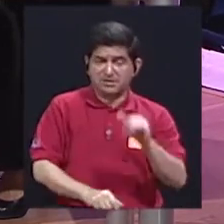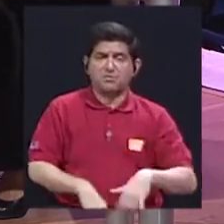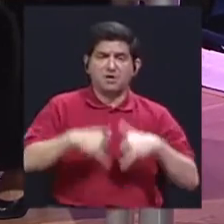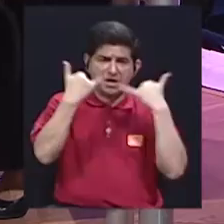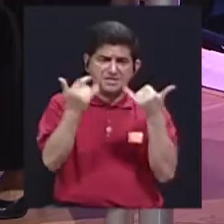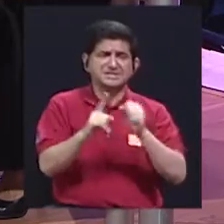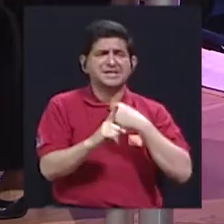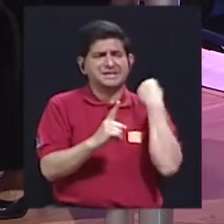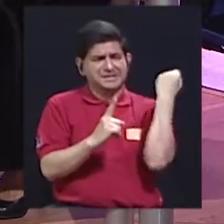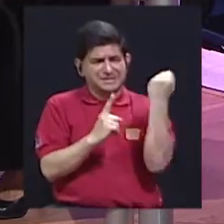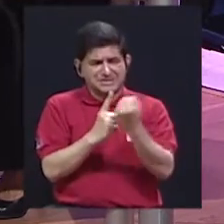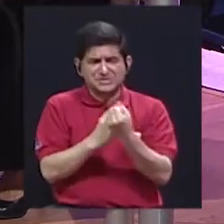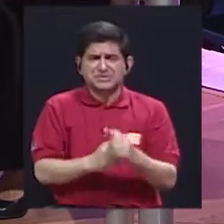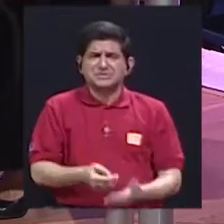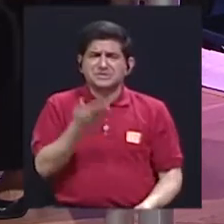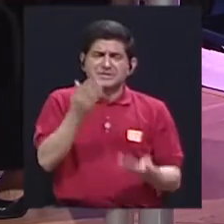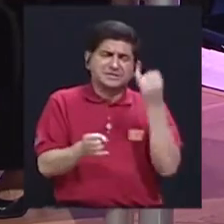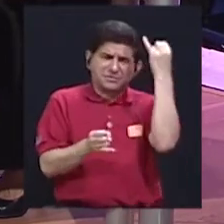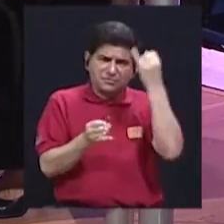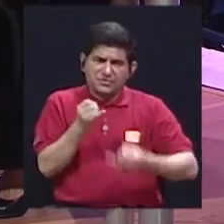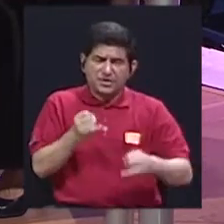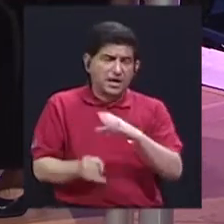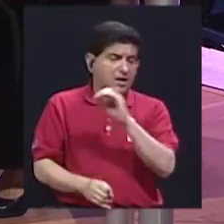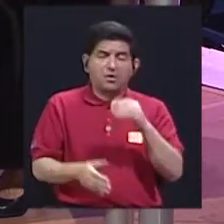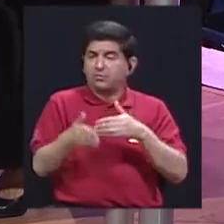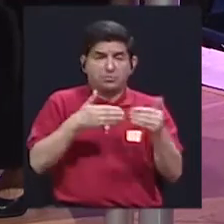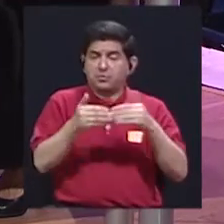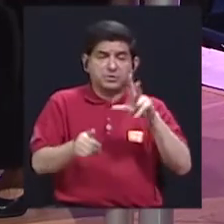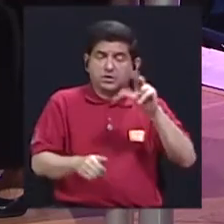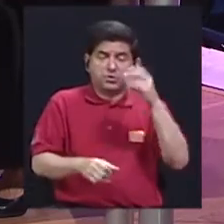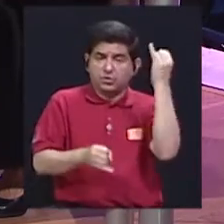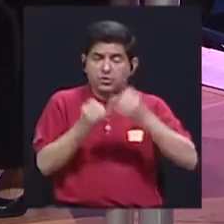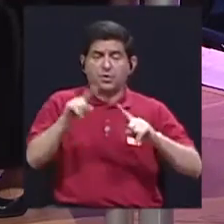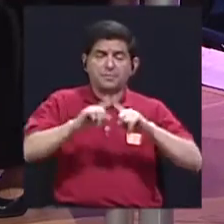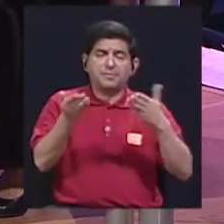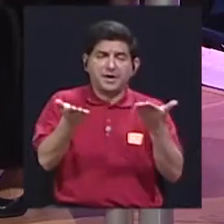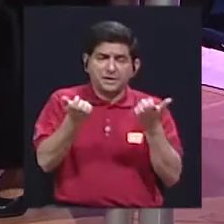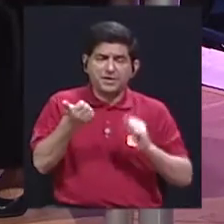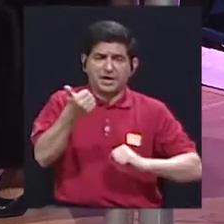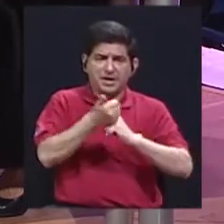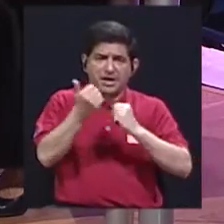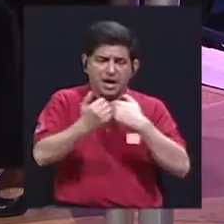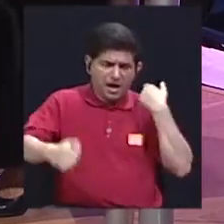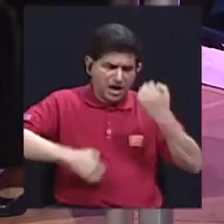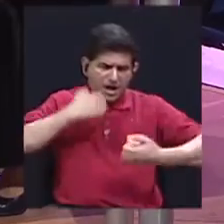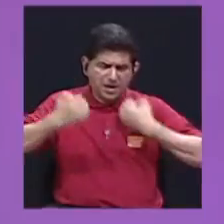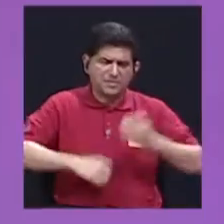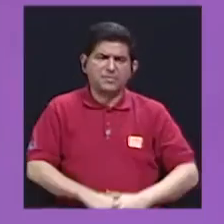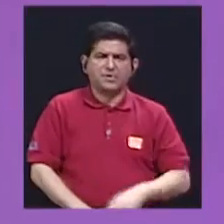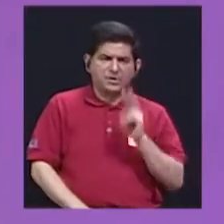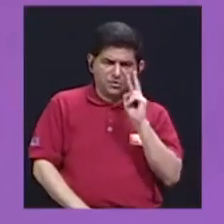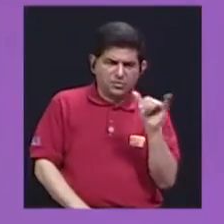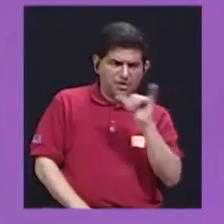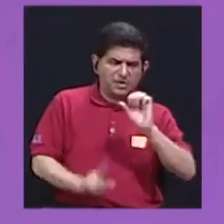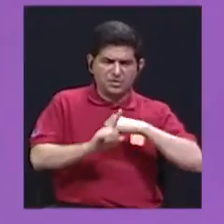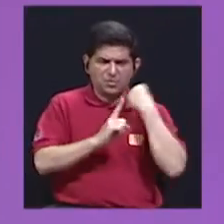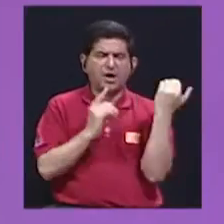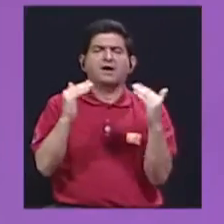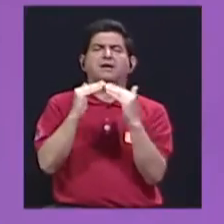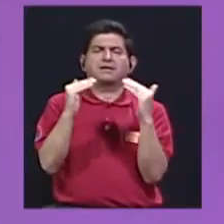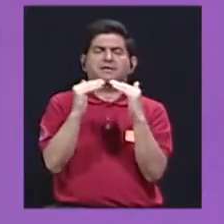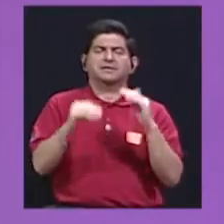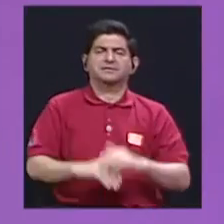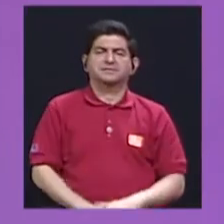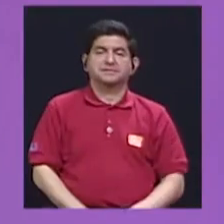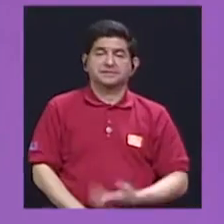cuando está un estado o terminal o no terminal quiere un apoyo emocional vemos a la paciente también en su casa entonces